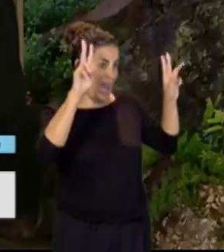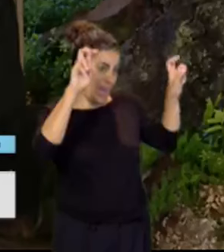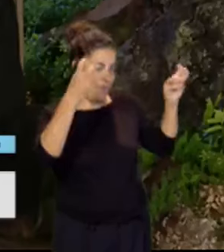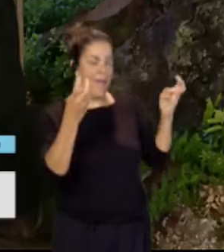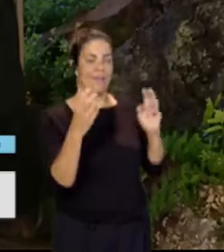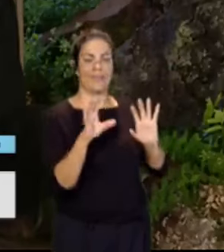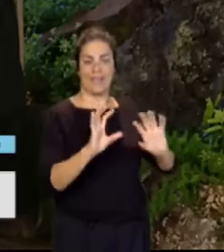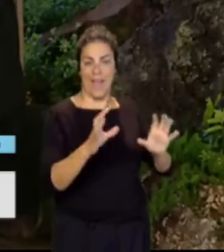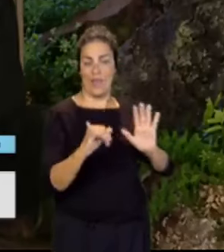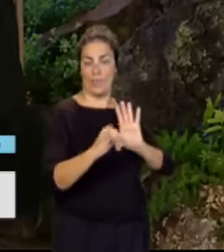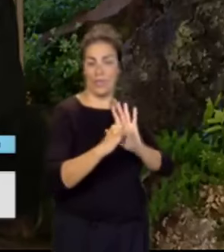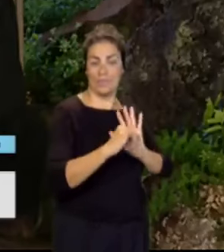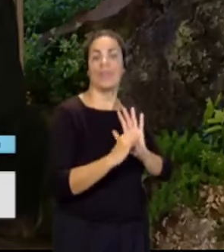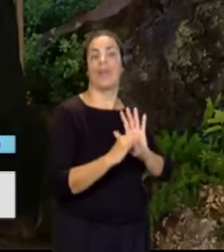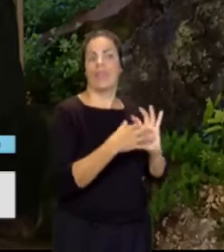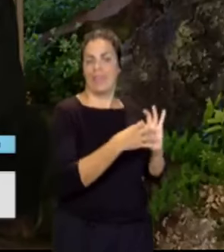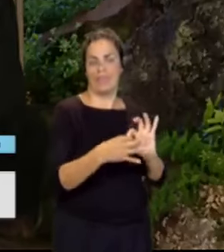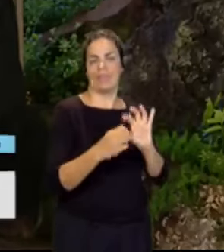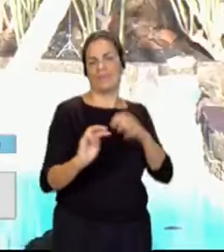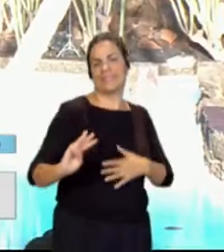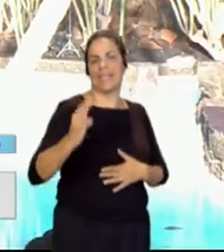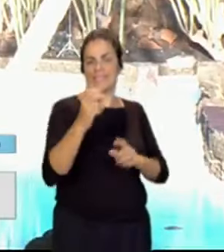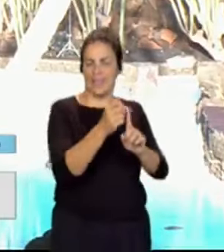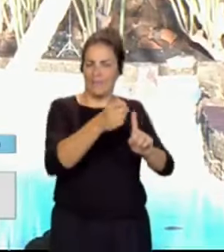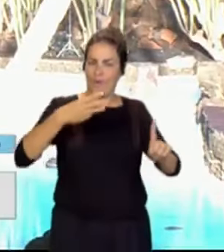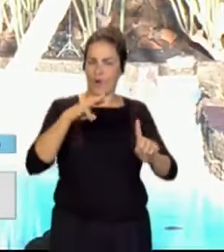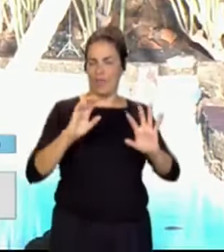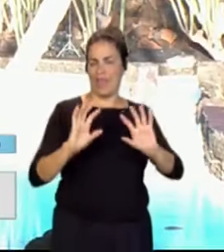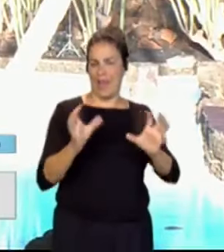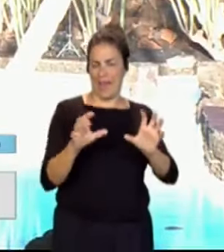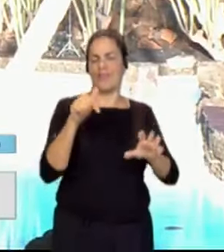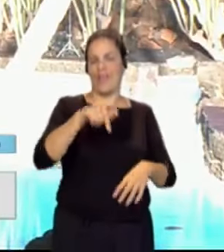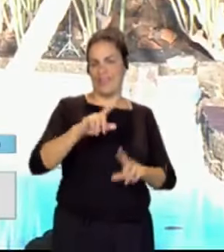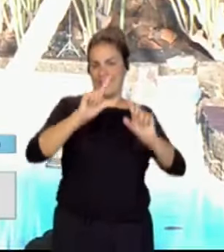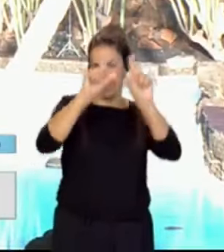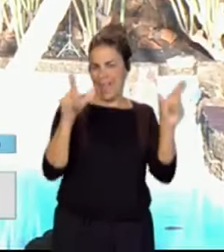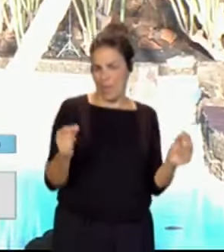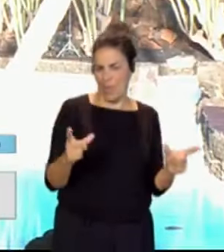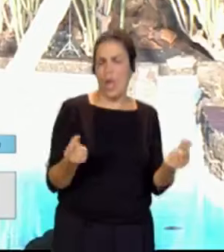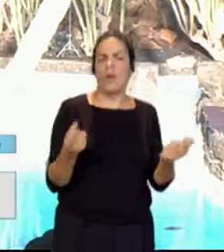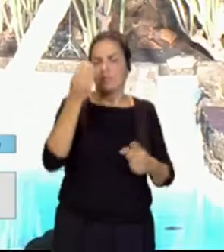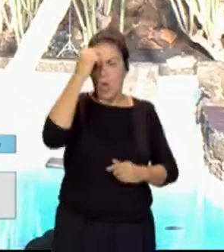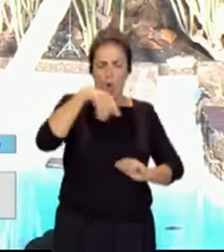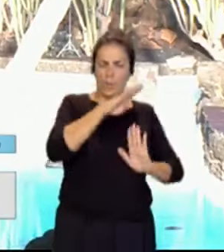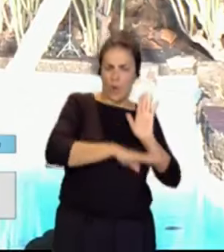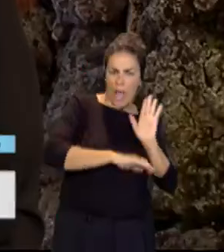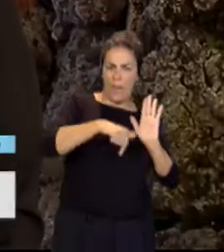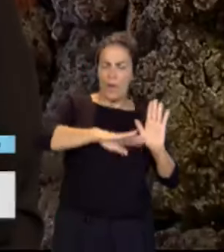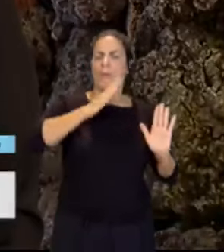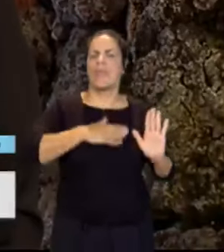proximidad se va a desarrollar este tercer foro de de la radio Leticia aquí en los caminos del agua Qué programa tienen previsto durante hoy y mañana